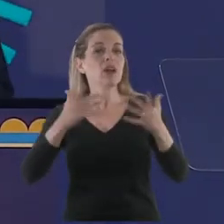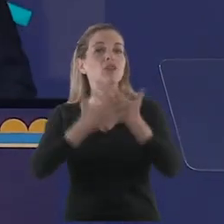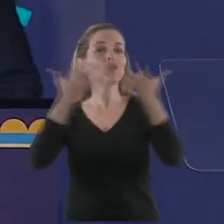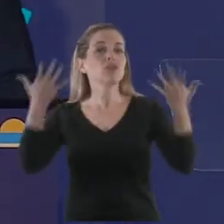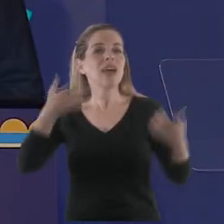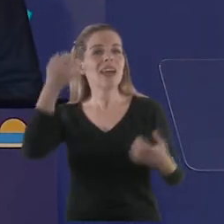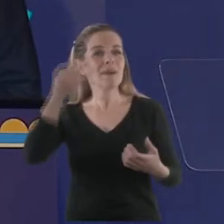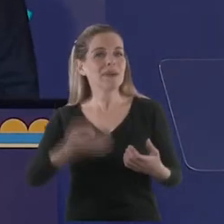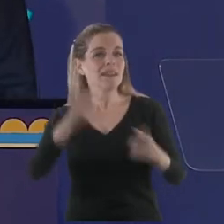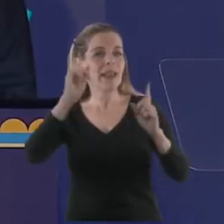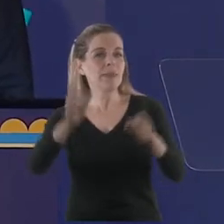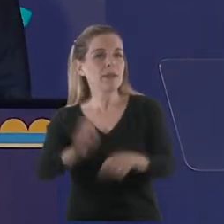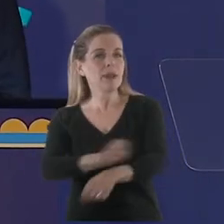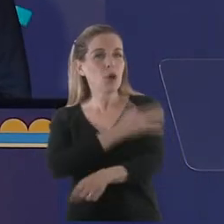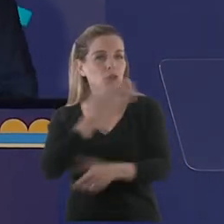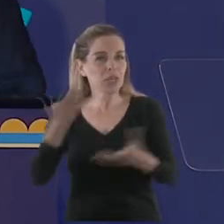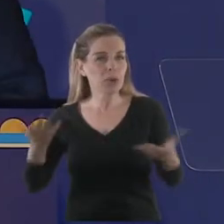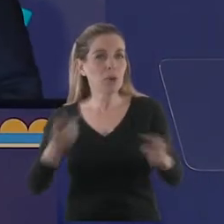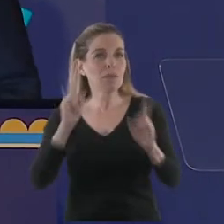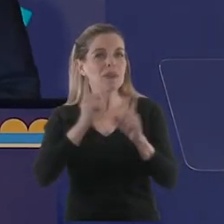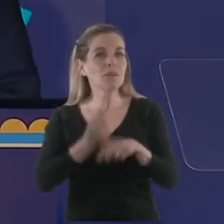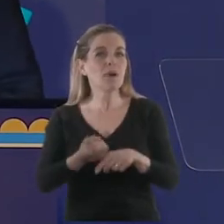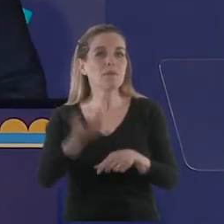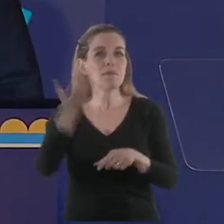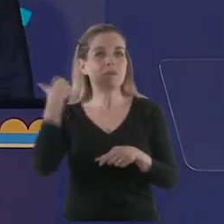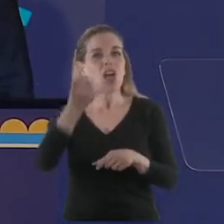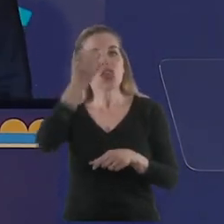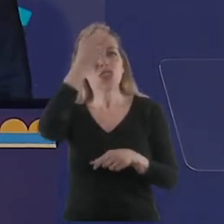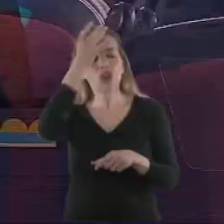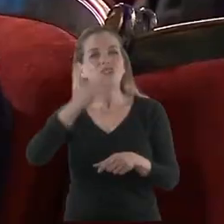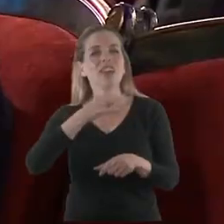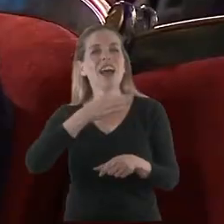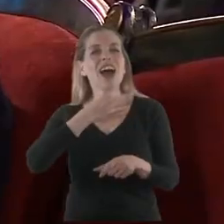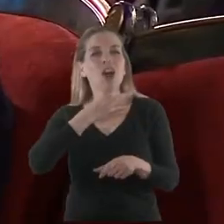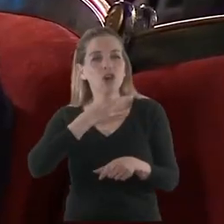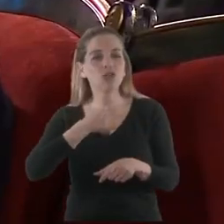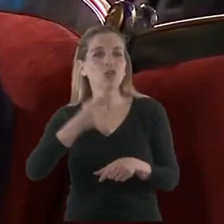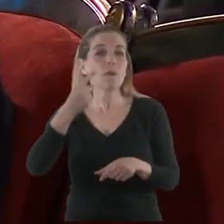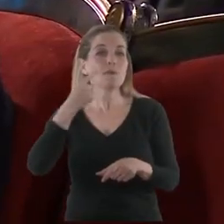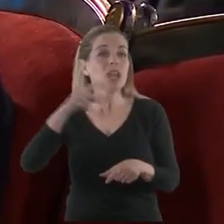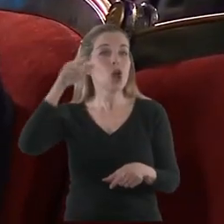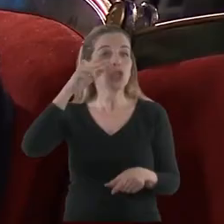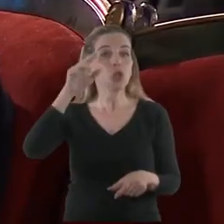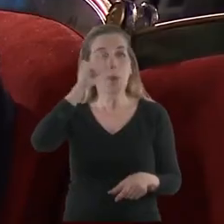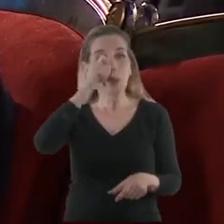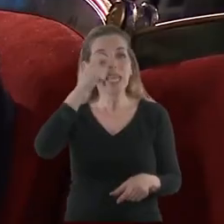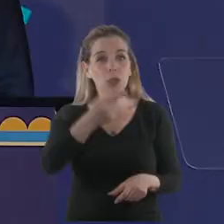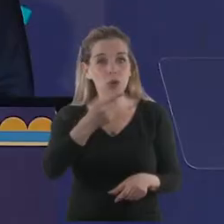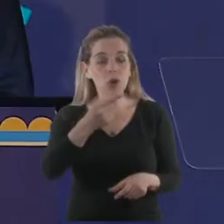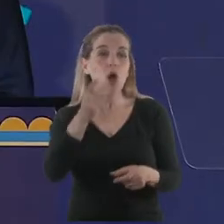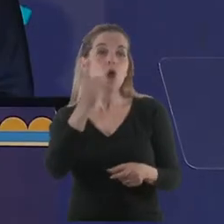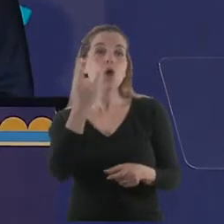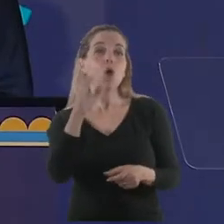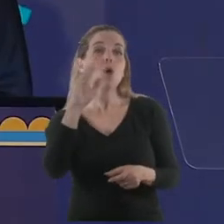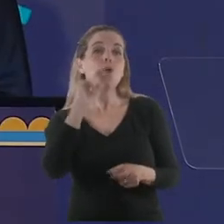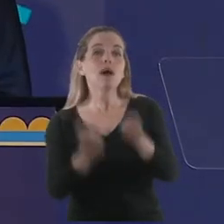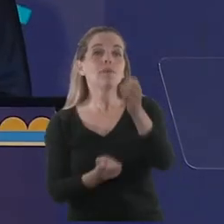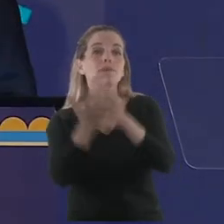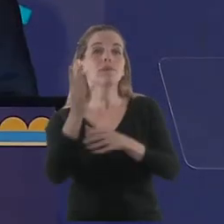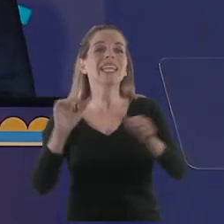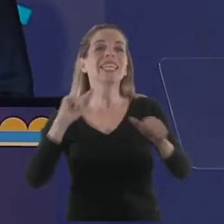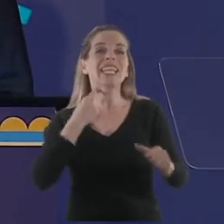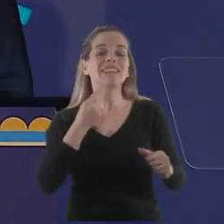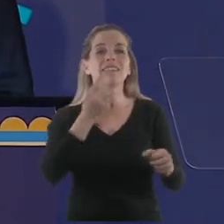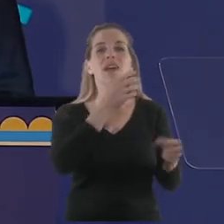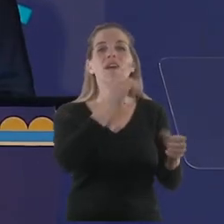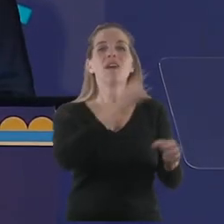también. Pero desde aquel mítico 12 de agosto de 1821, la UBA creó 13 facultades, 6